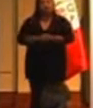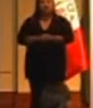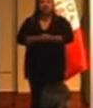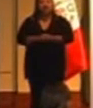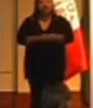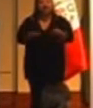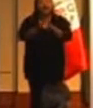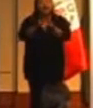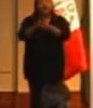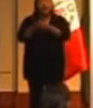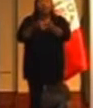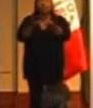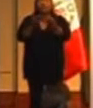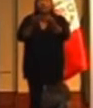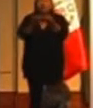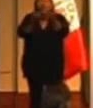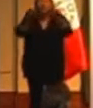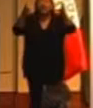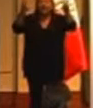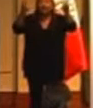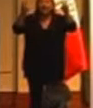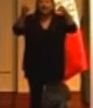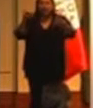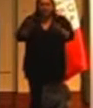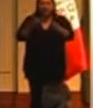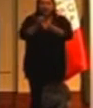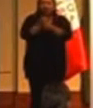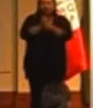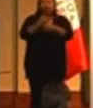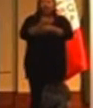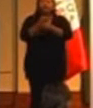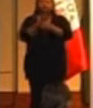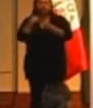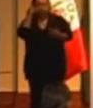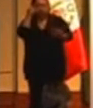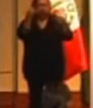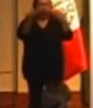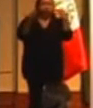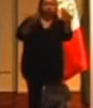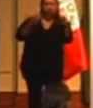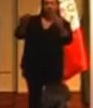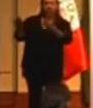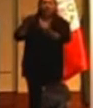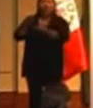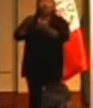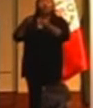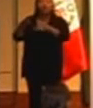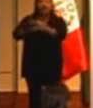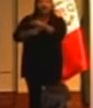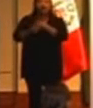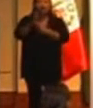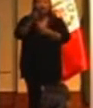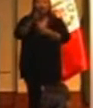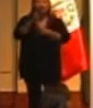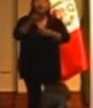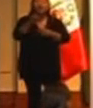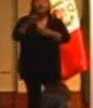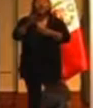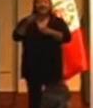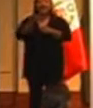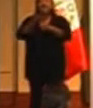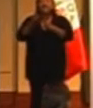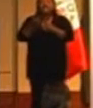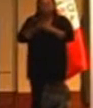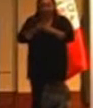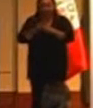la cantidad de temas atendidos, las estrategias que hemos creado dentro de lo que es el Comité Distrital de Seguridad Ciudadana, que son